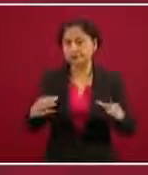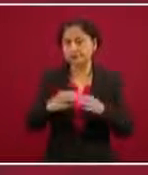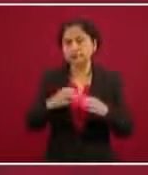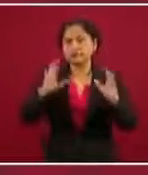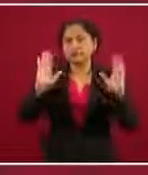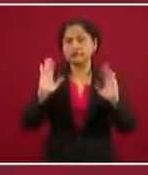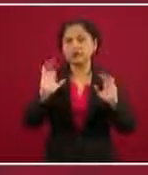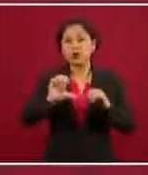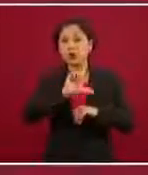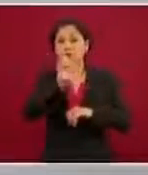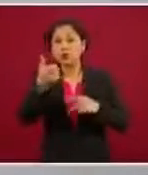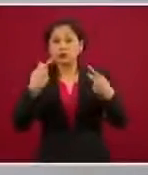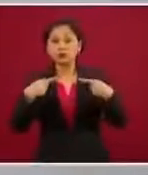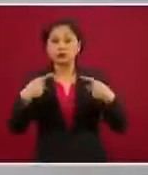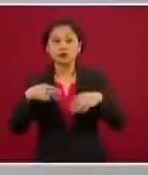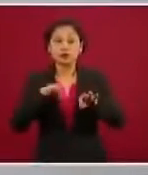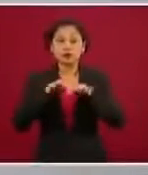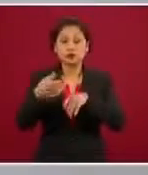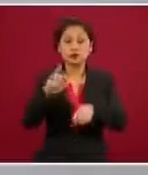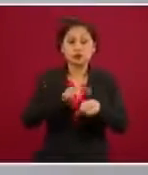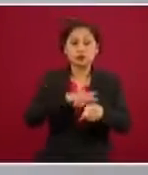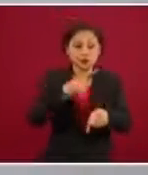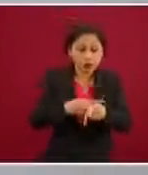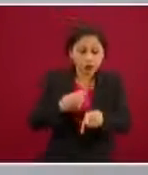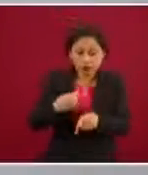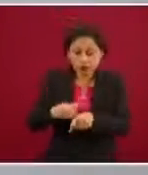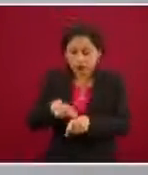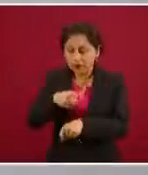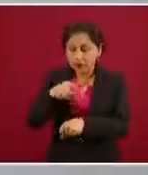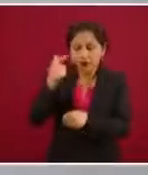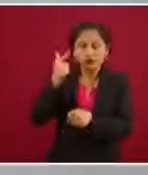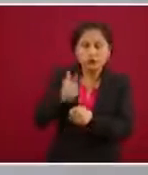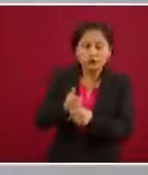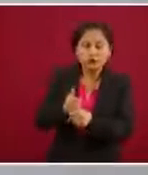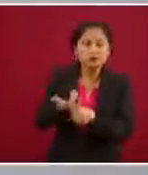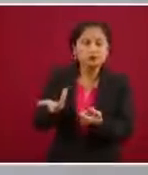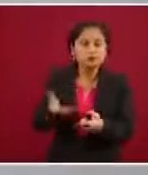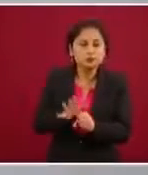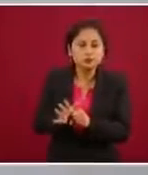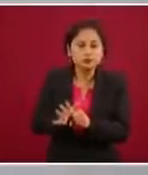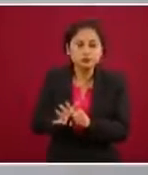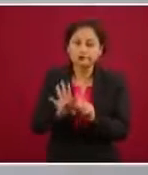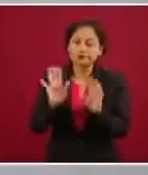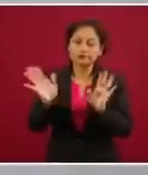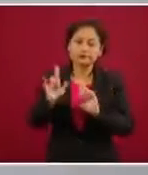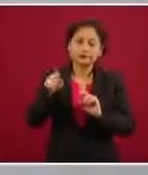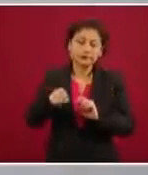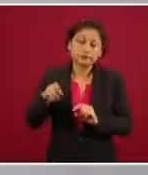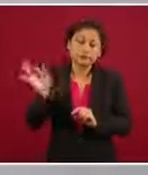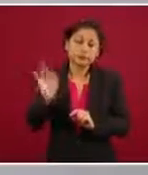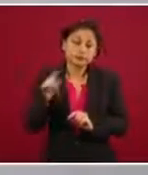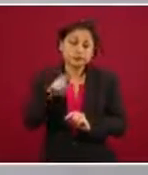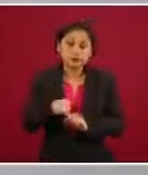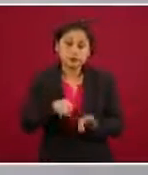algún un personal de salud que estuvo en contacto con algún